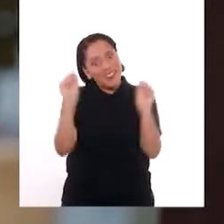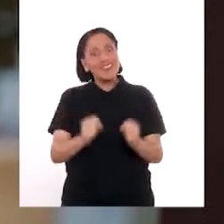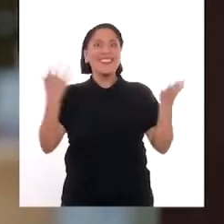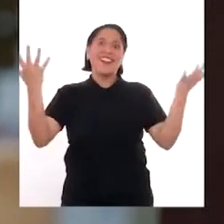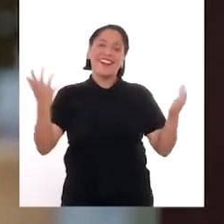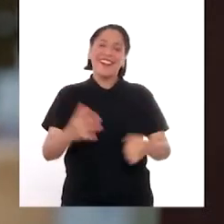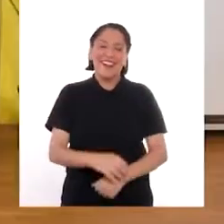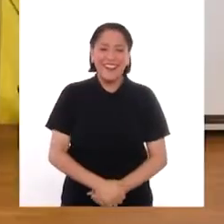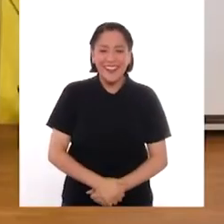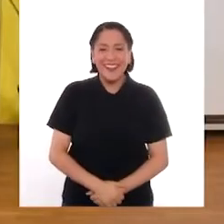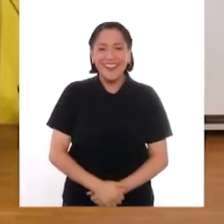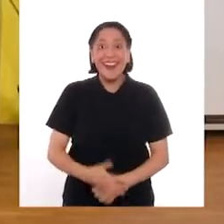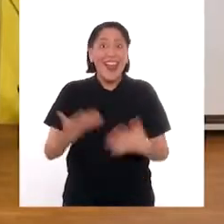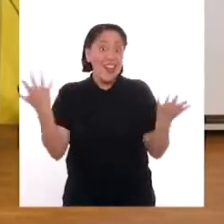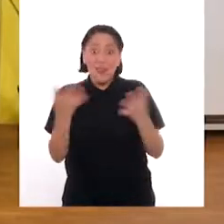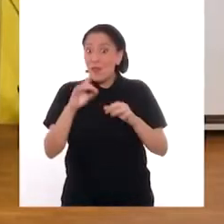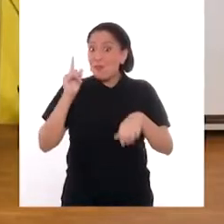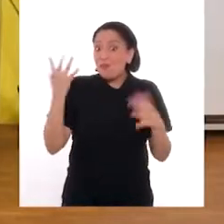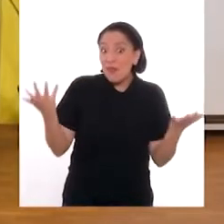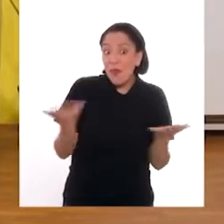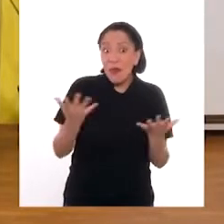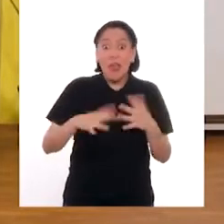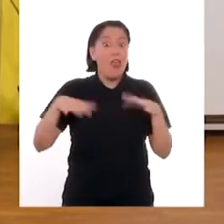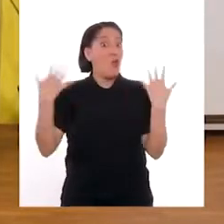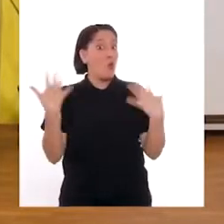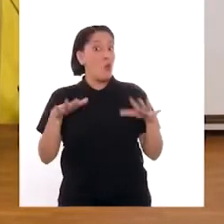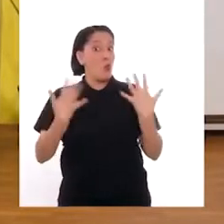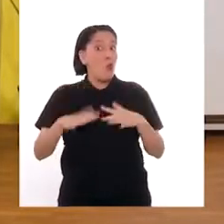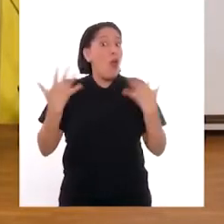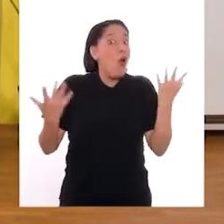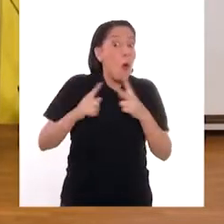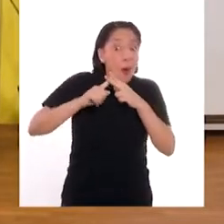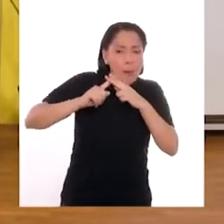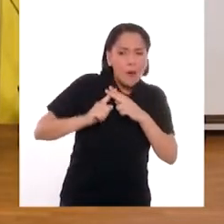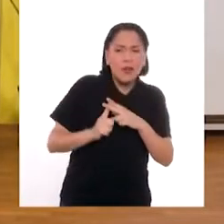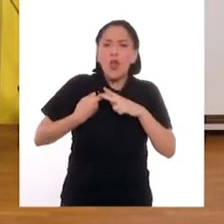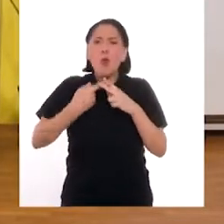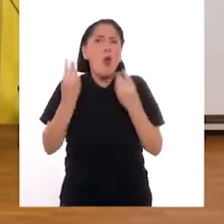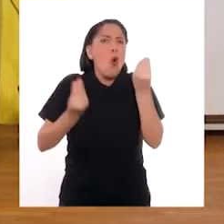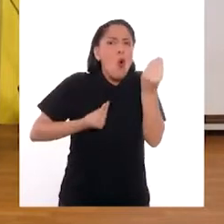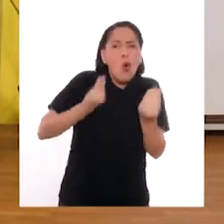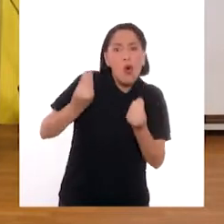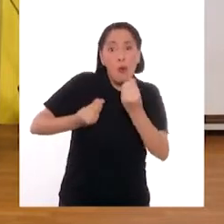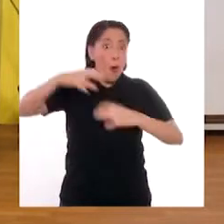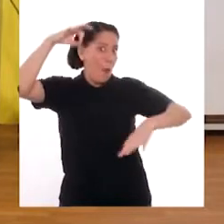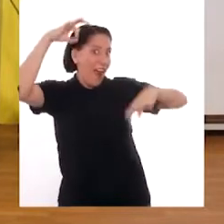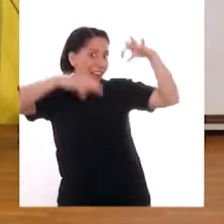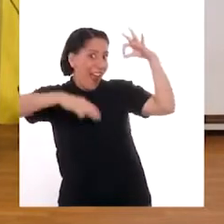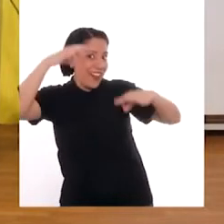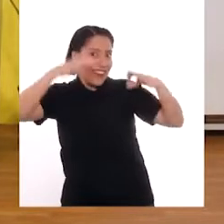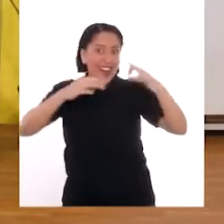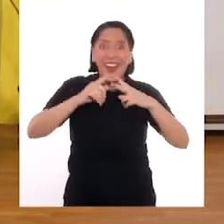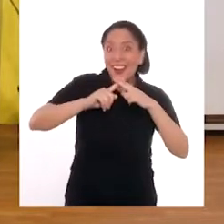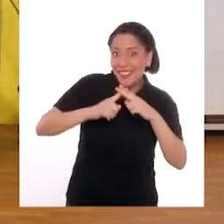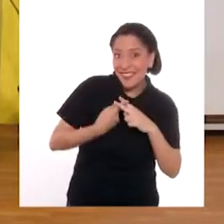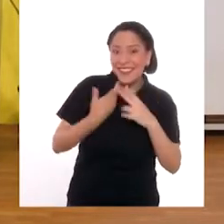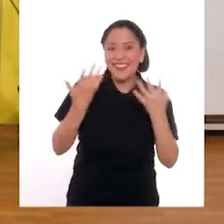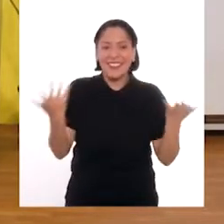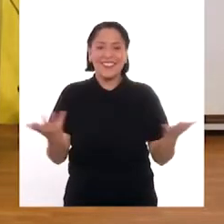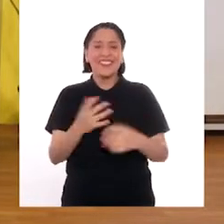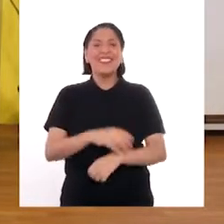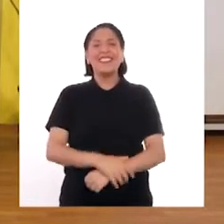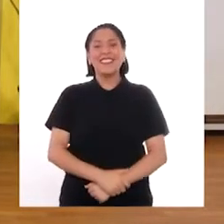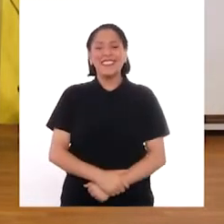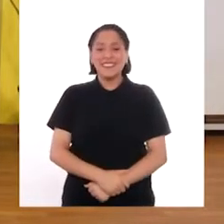¡Obvio que sí! Muy bien, entonces creo que ha llegado el momento de prepararnos para nuestra obra de teatro.